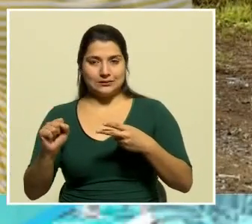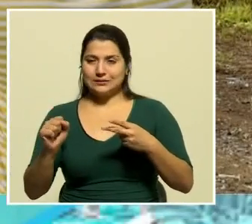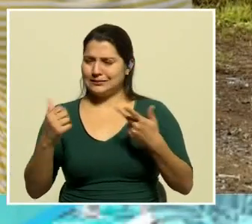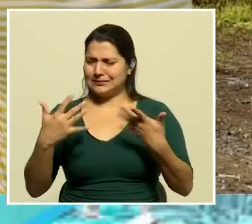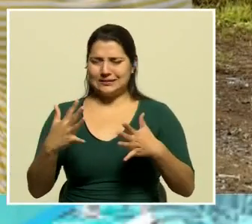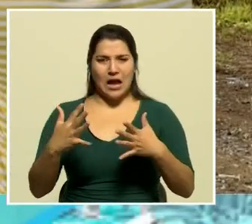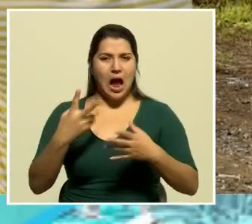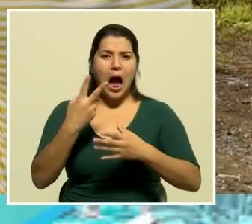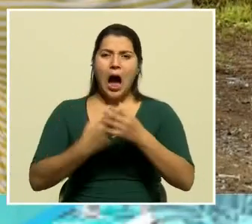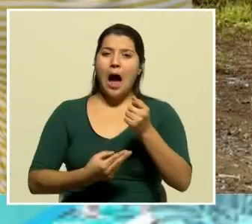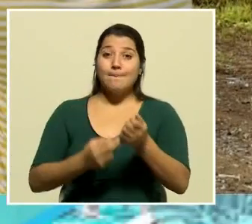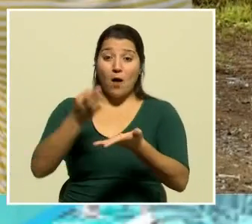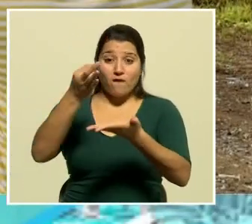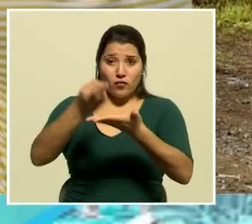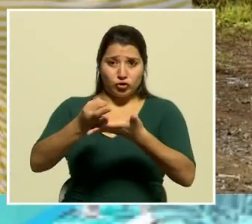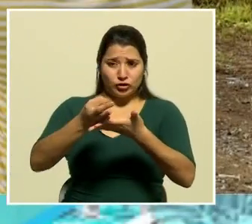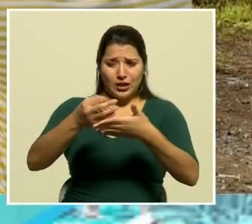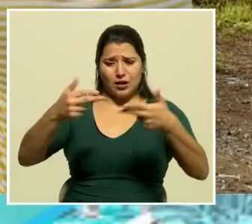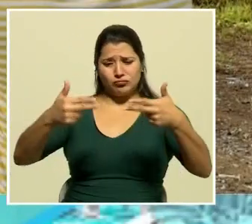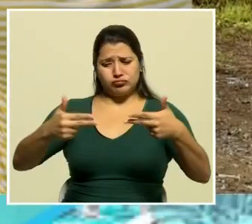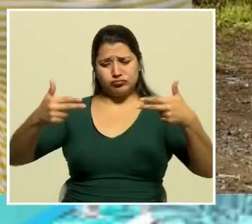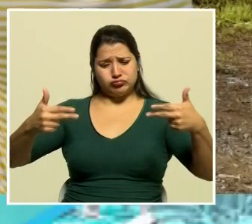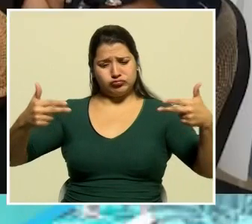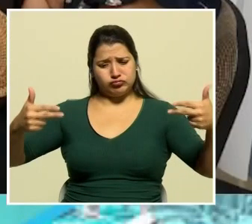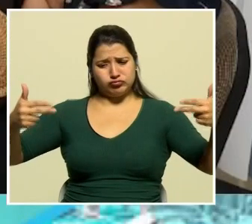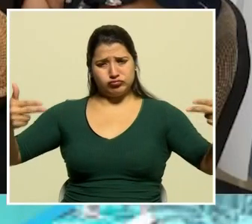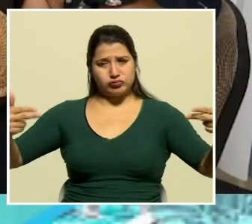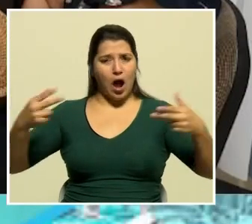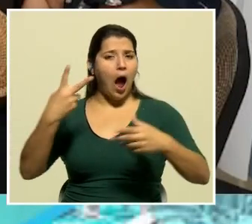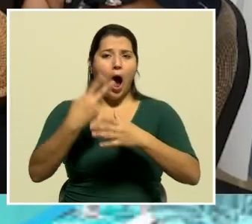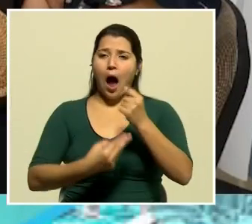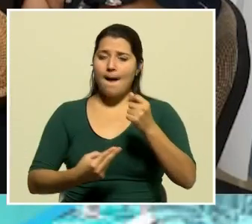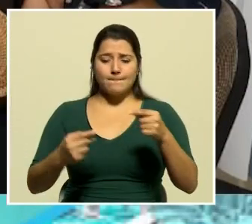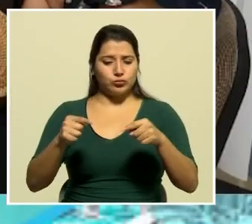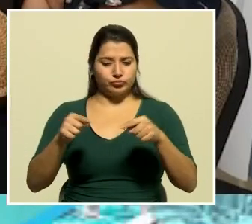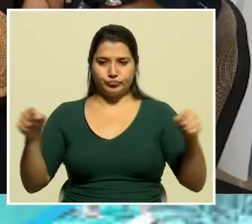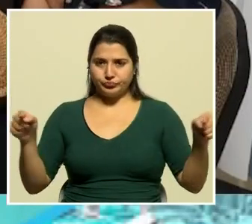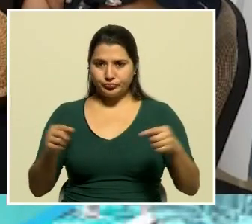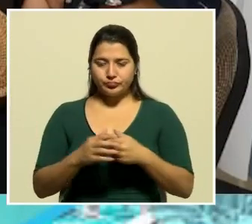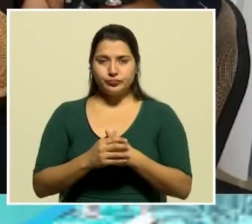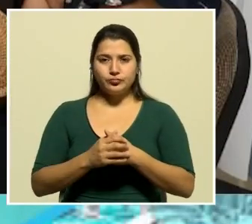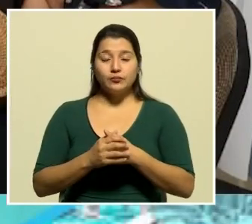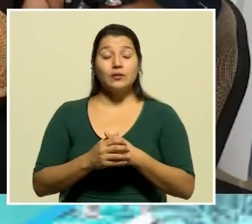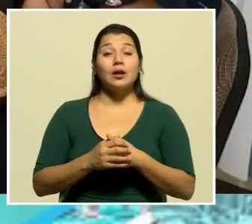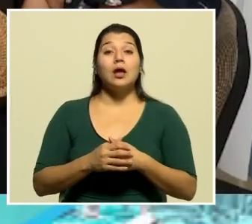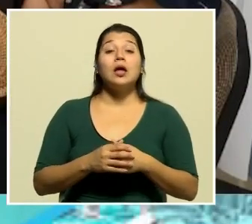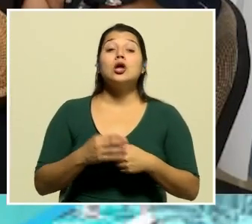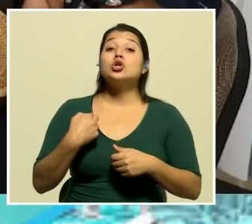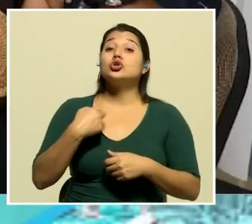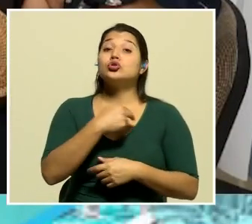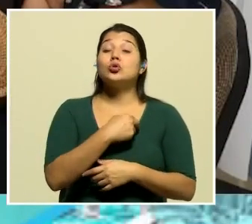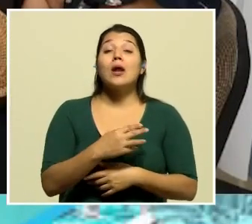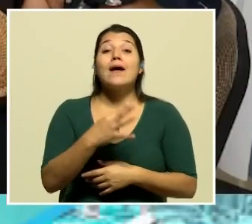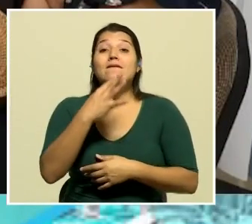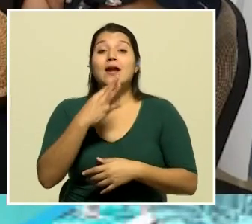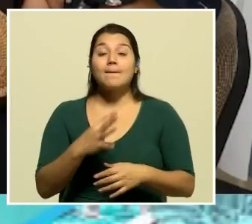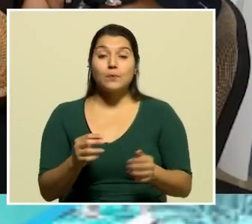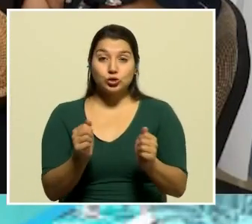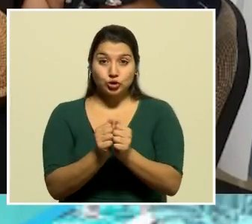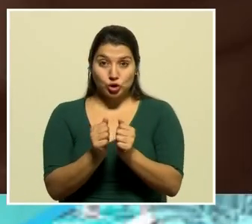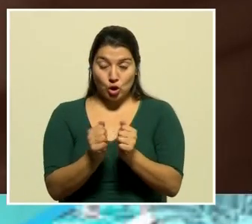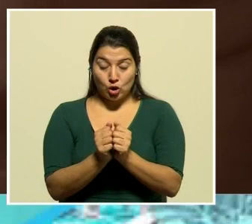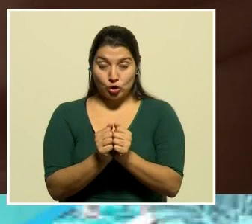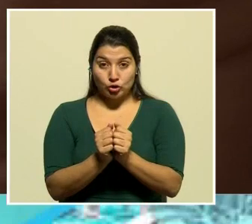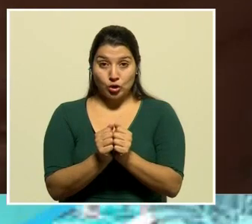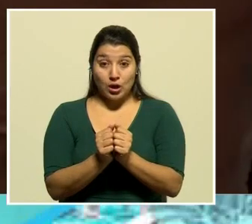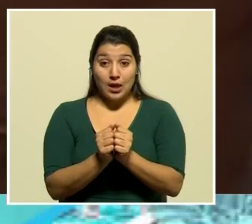lineales de unidades de transporte de Costa Rica hacia las fronteras. Precisamente conversamos con